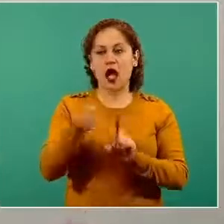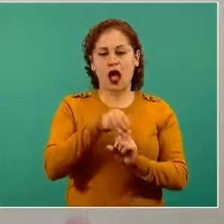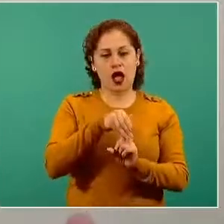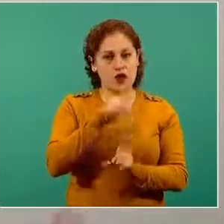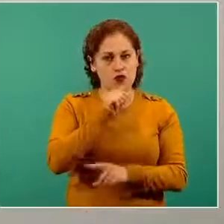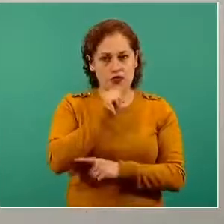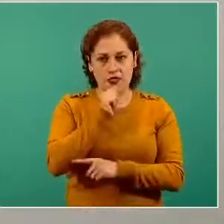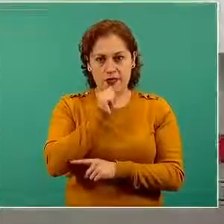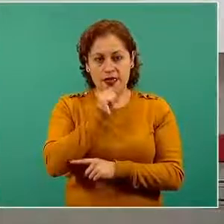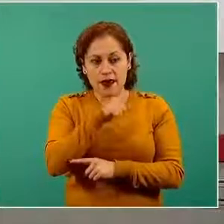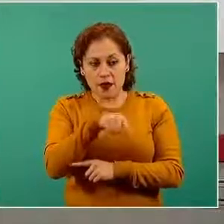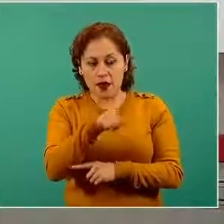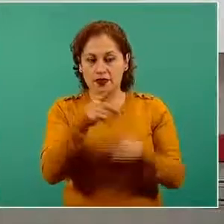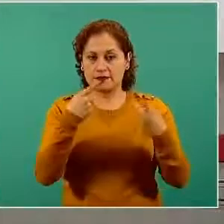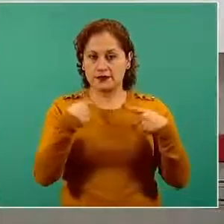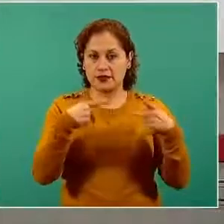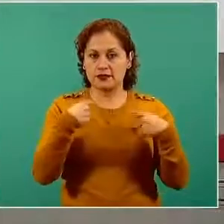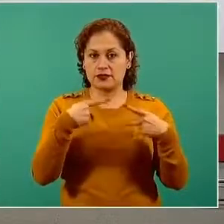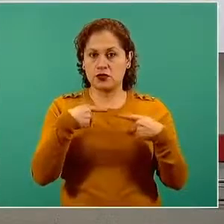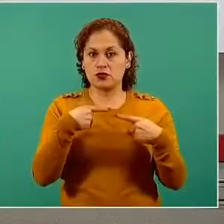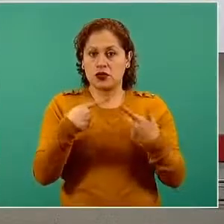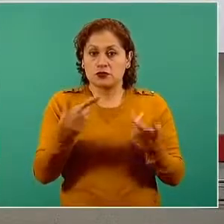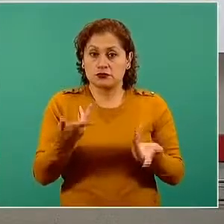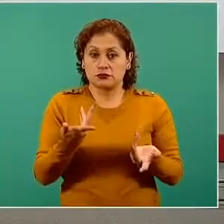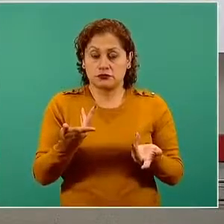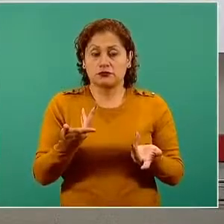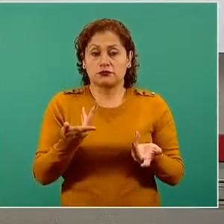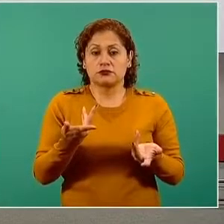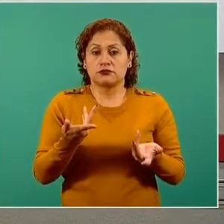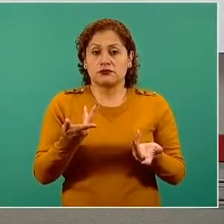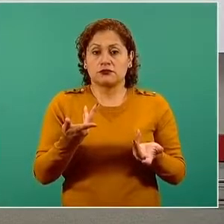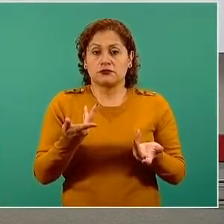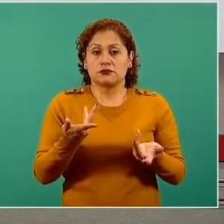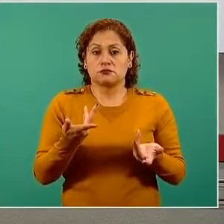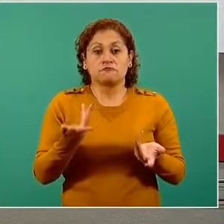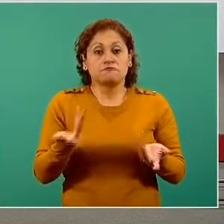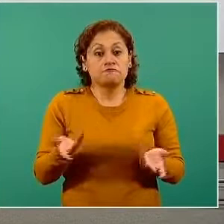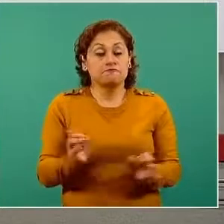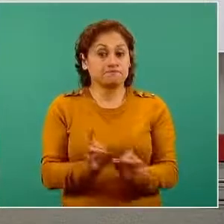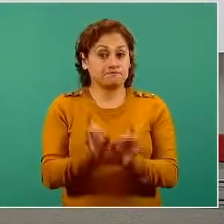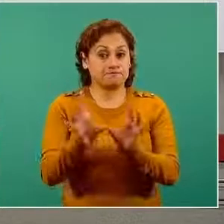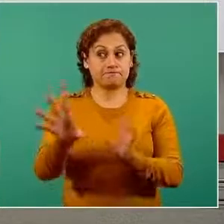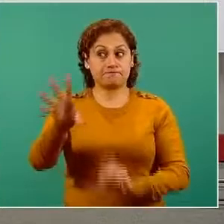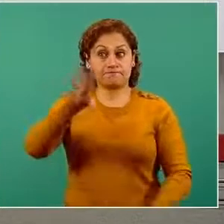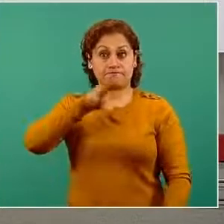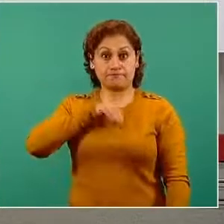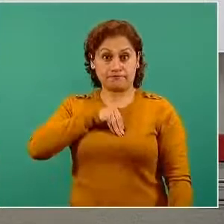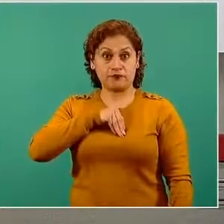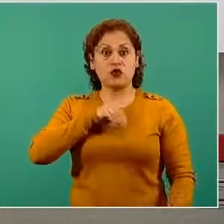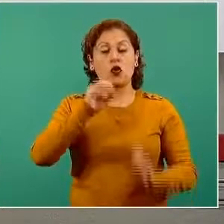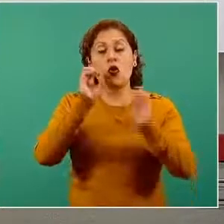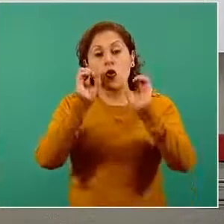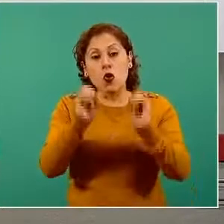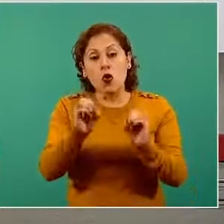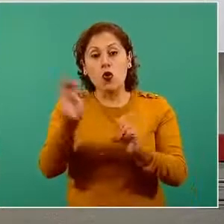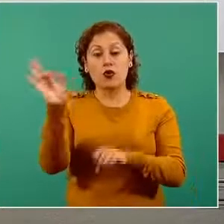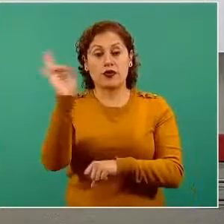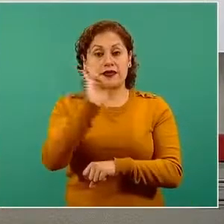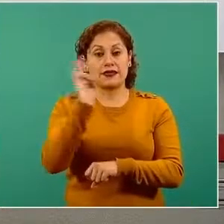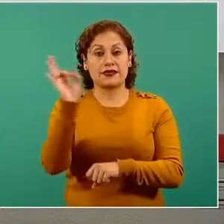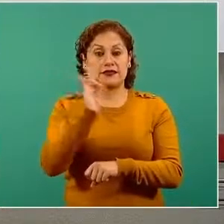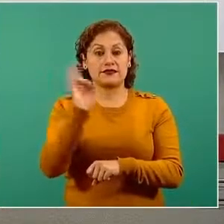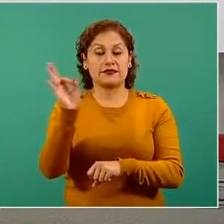del virus, continúa contagiándose, pero obviamente o probablemente lo hace a una